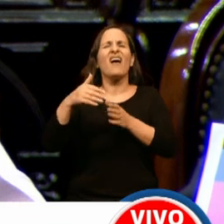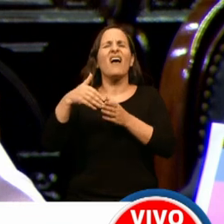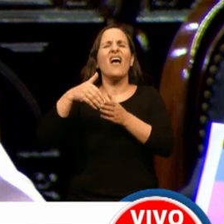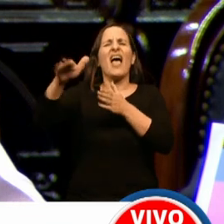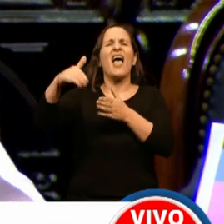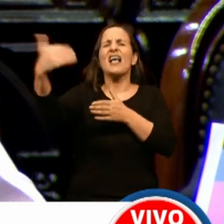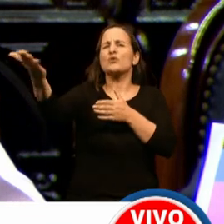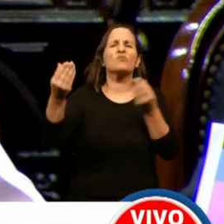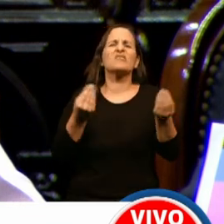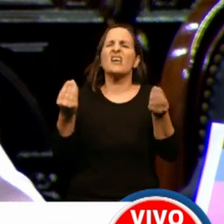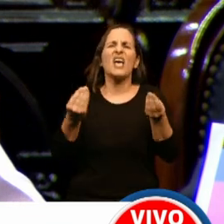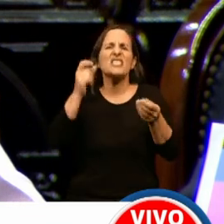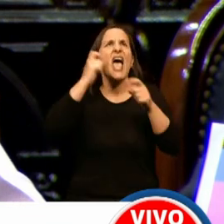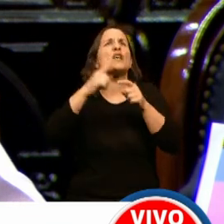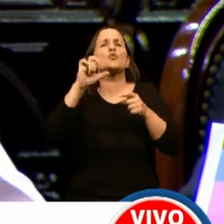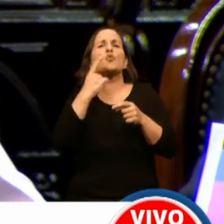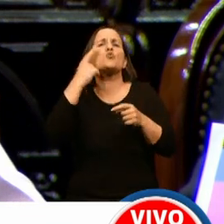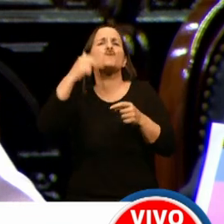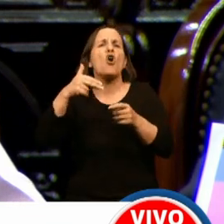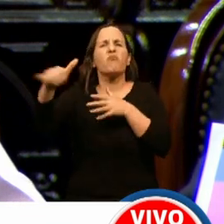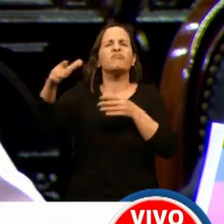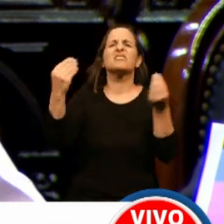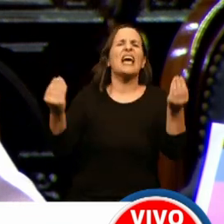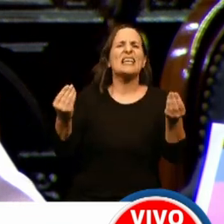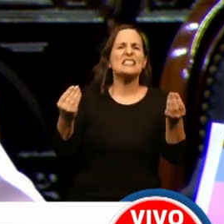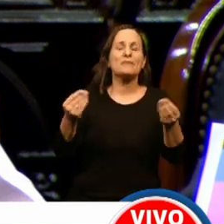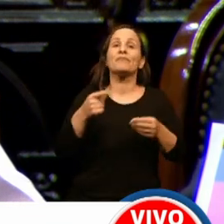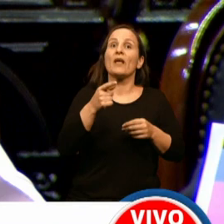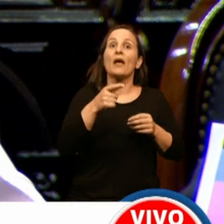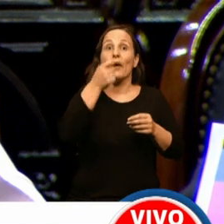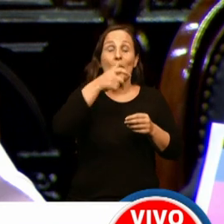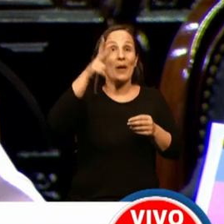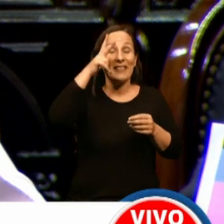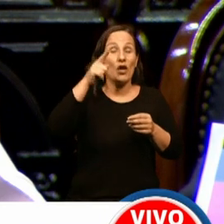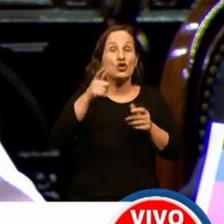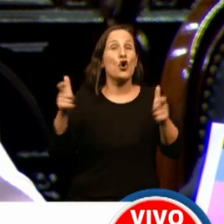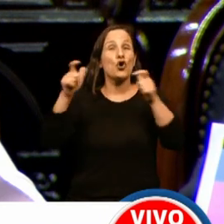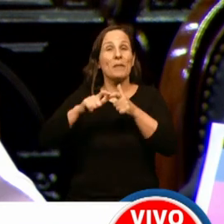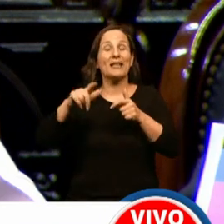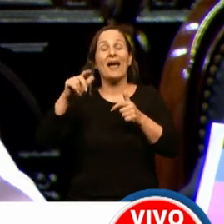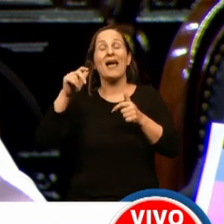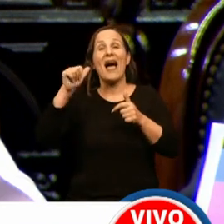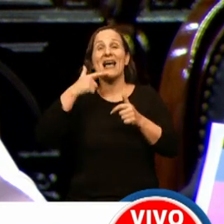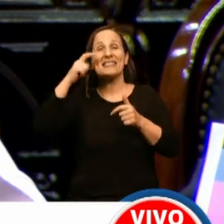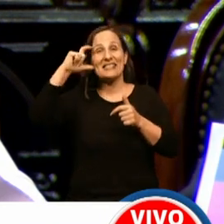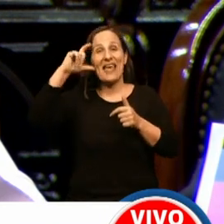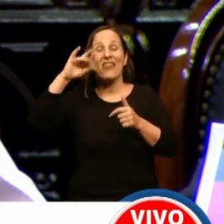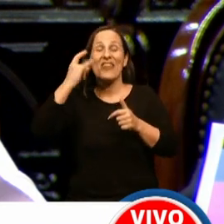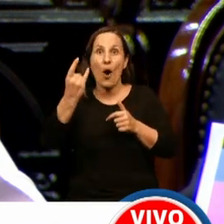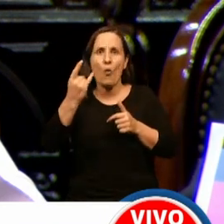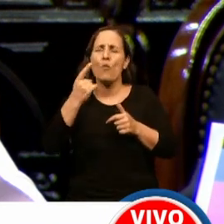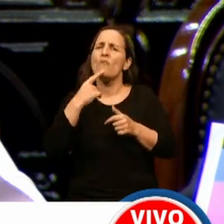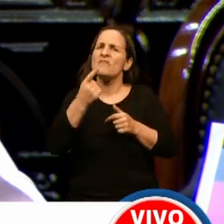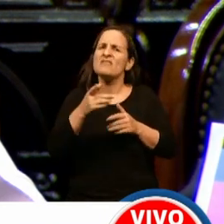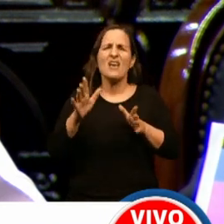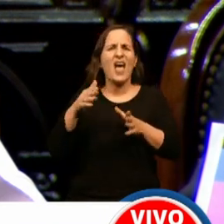la exclusión y hay una recomendación 28 de la cedao del comité de la cedaw que cuando dice que